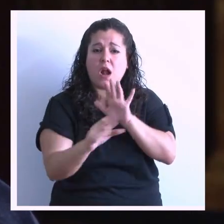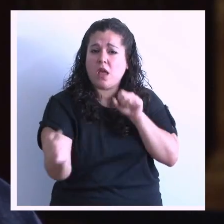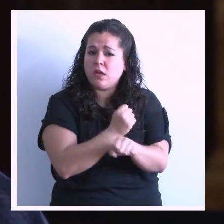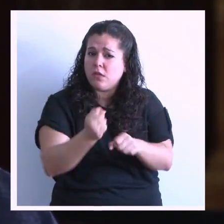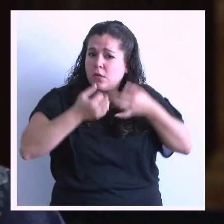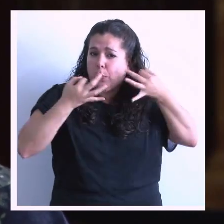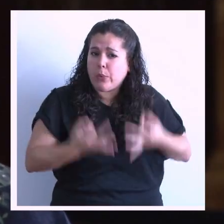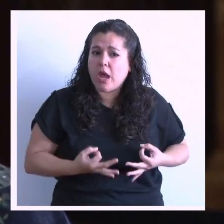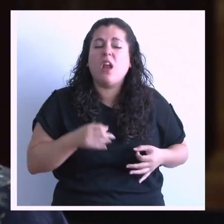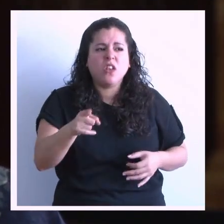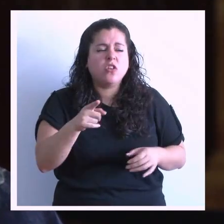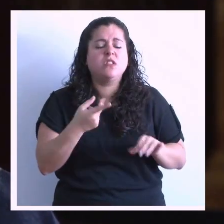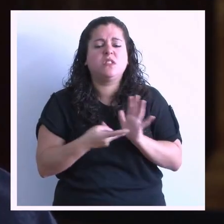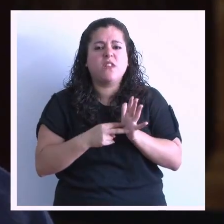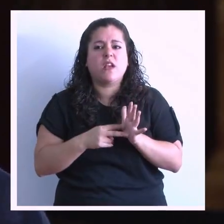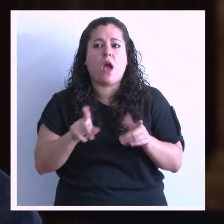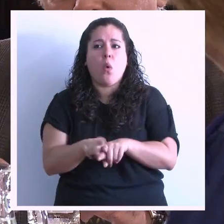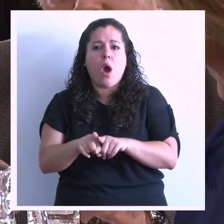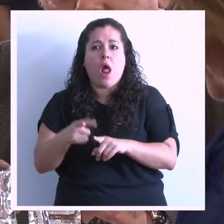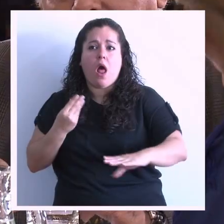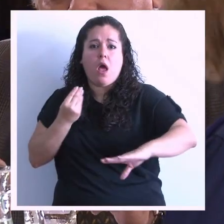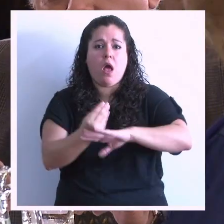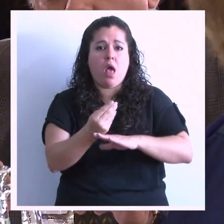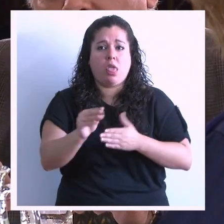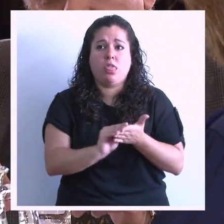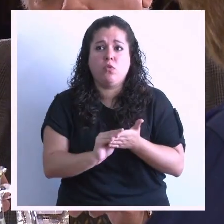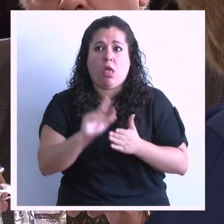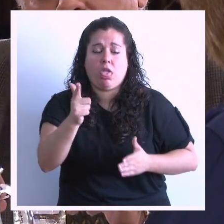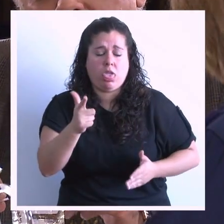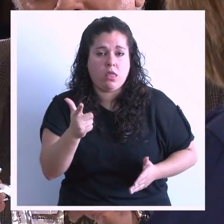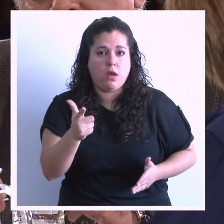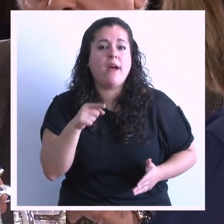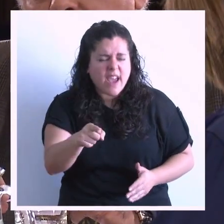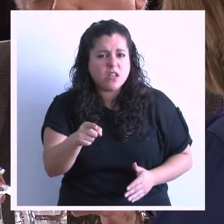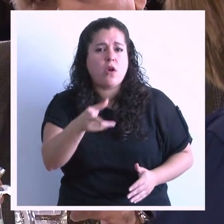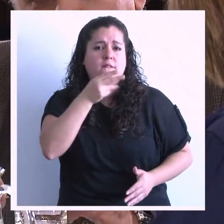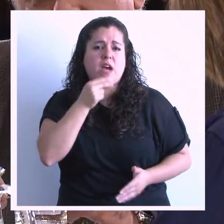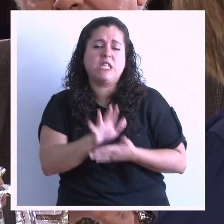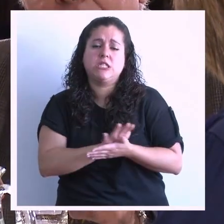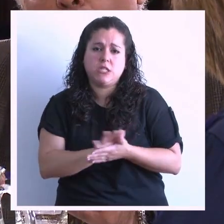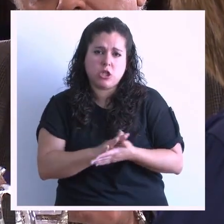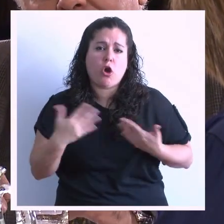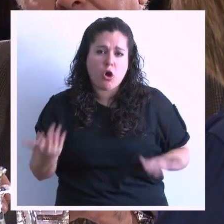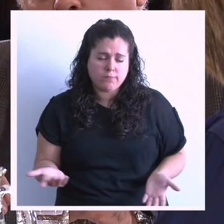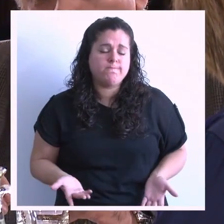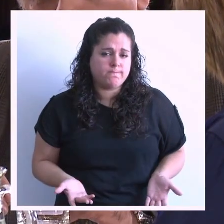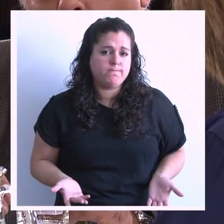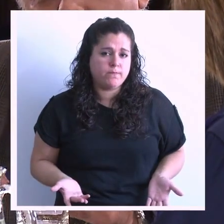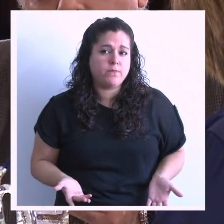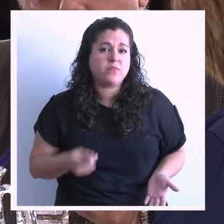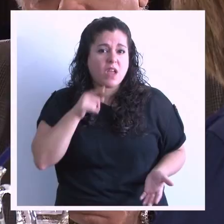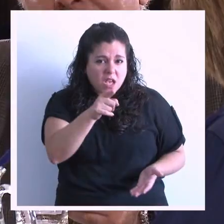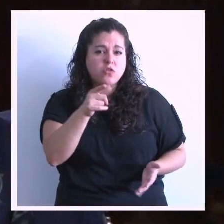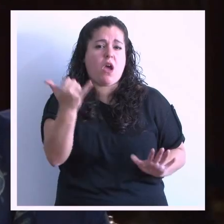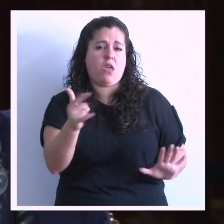argentinos que no lo podíamos ver o disfrutar. Estas son las leyes positivas importantes que muestran el rol de un